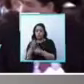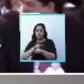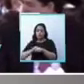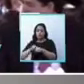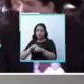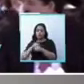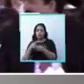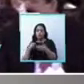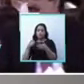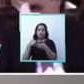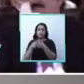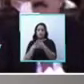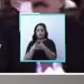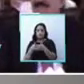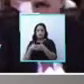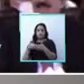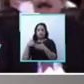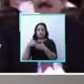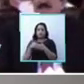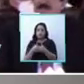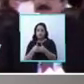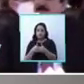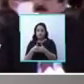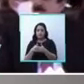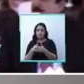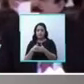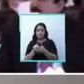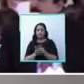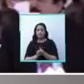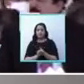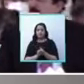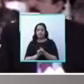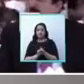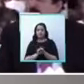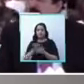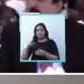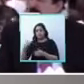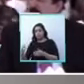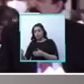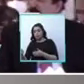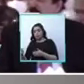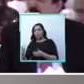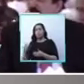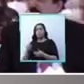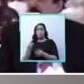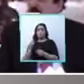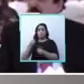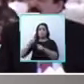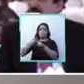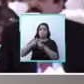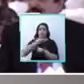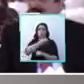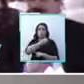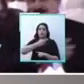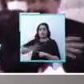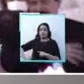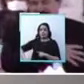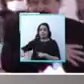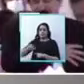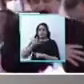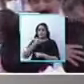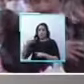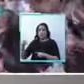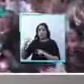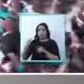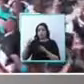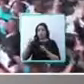las destituciones de algunos funcionarios que han abusado pues de cómo se llama, de la confianza del pueblo y realmente